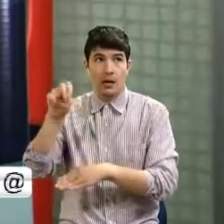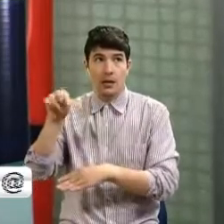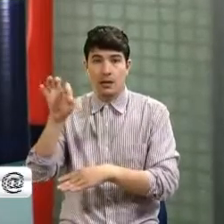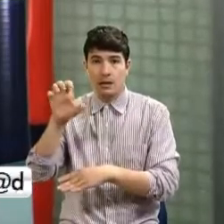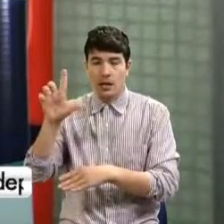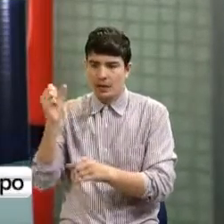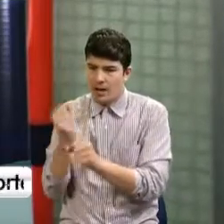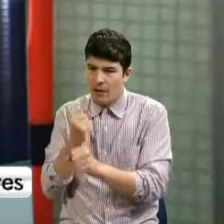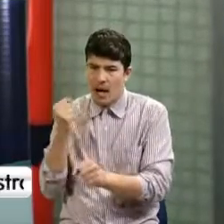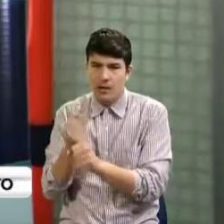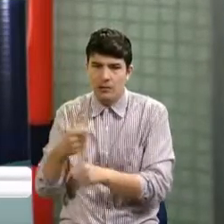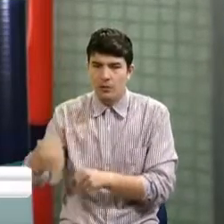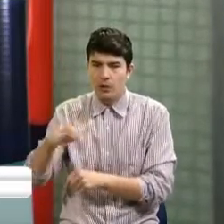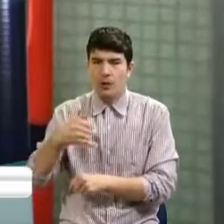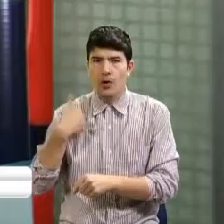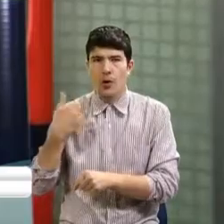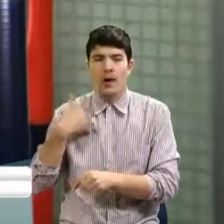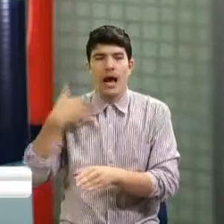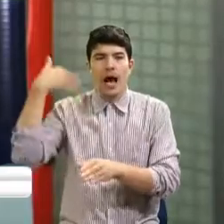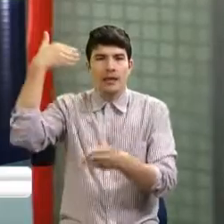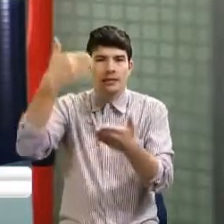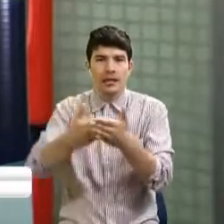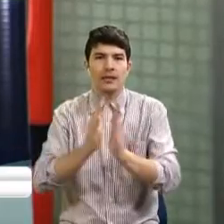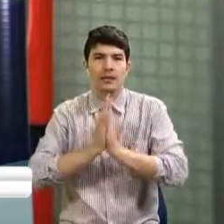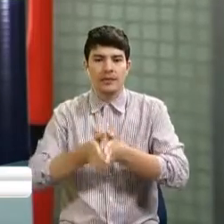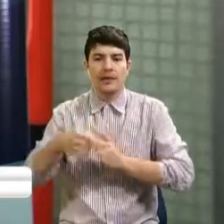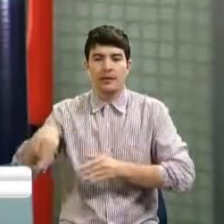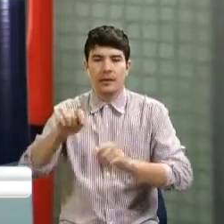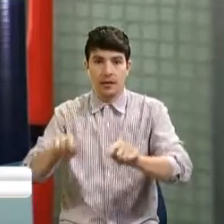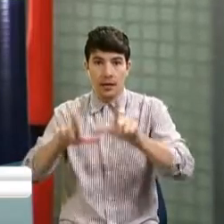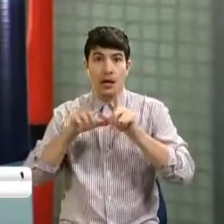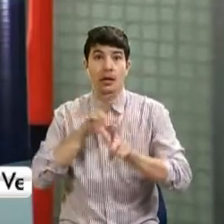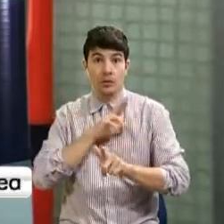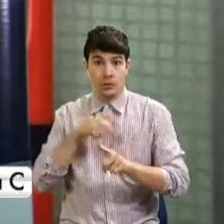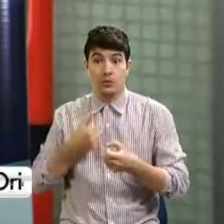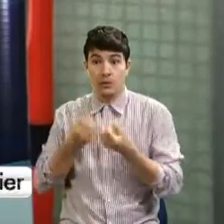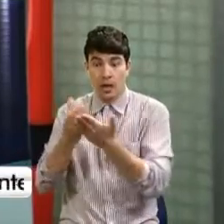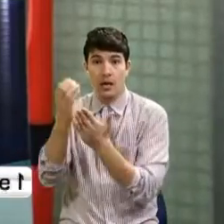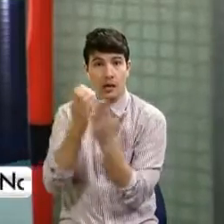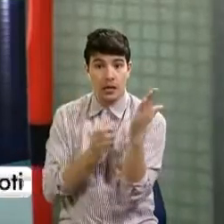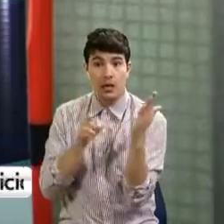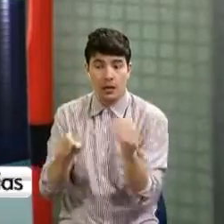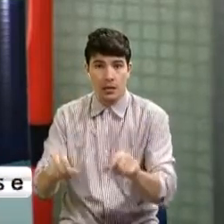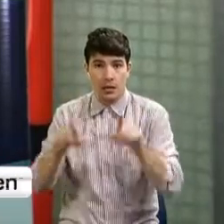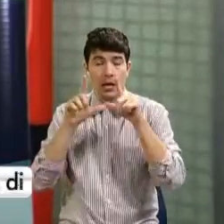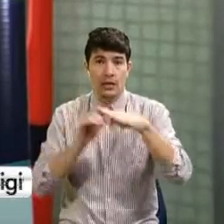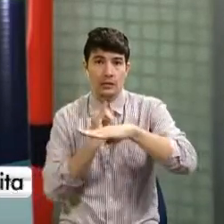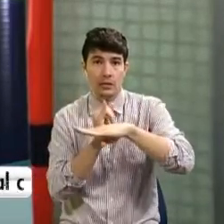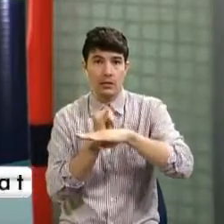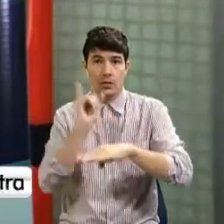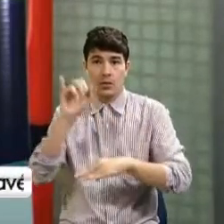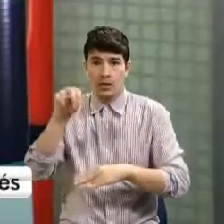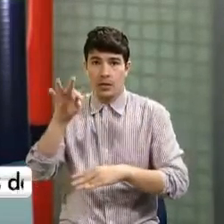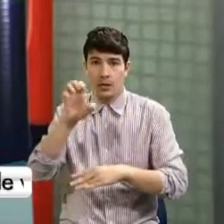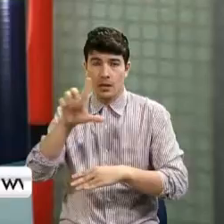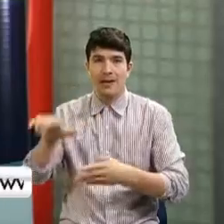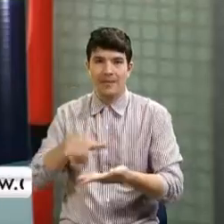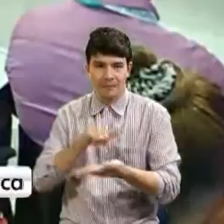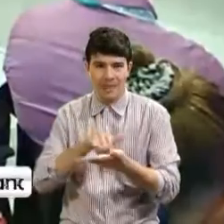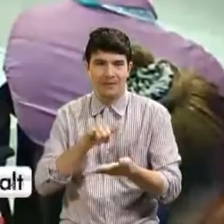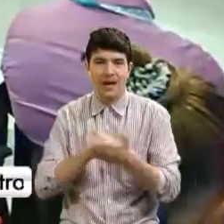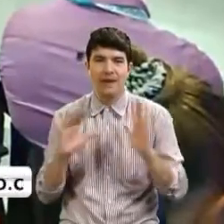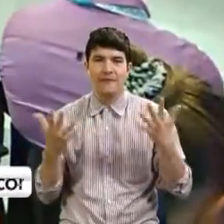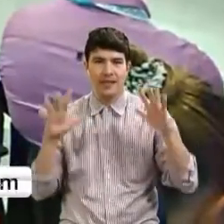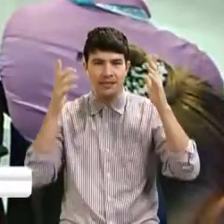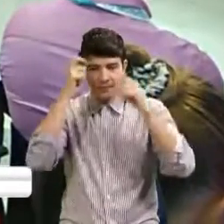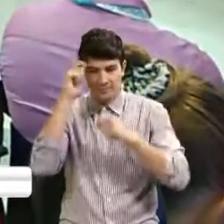muchachos hasta el día diciembre que ellos se van a grabar igualmente lo vamos a certificar y lo vamos a grabar con el instituto inter en una misma ceremonia graduación